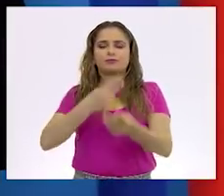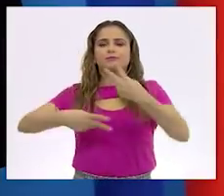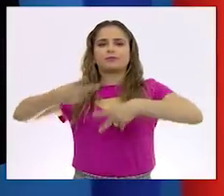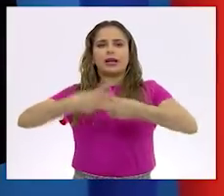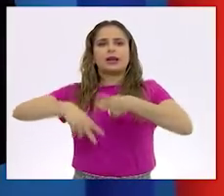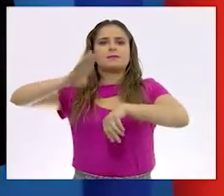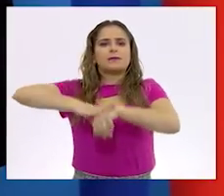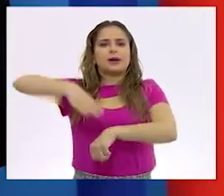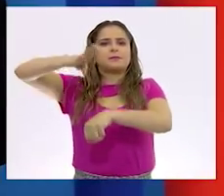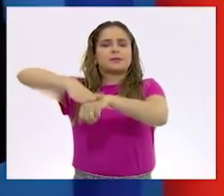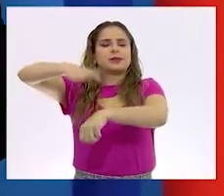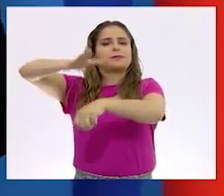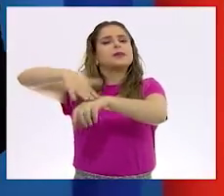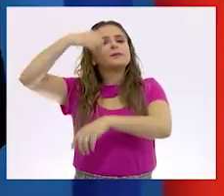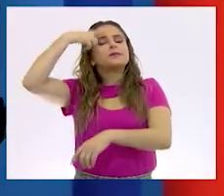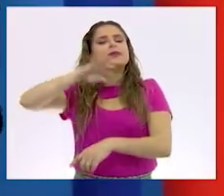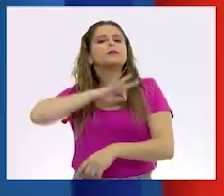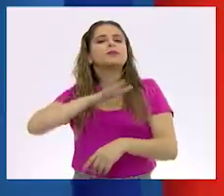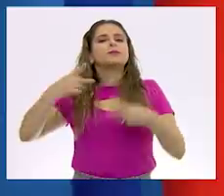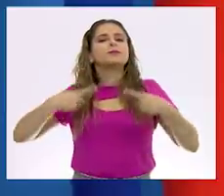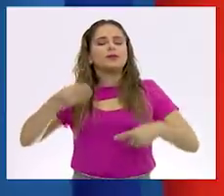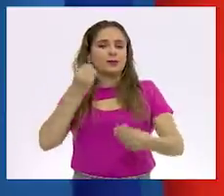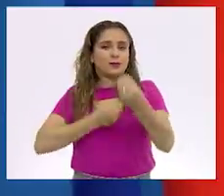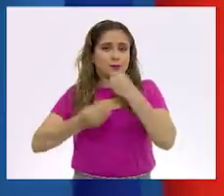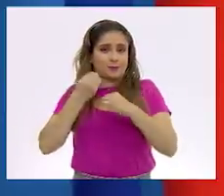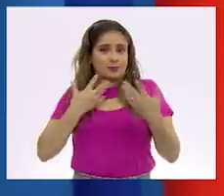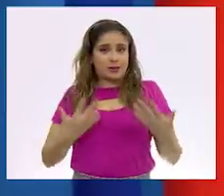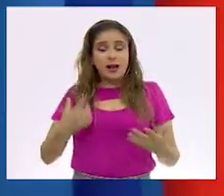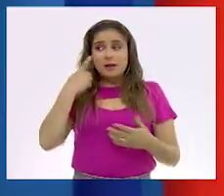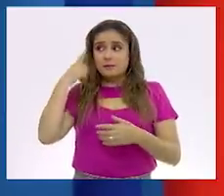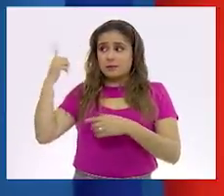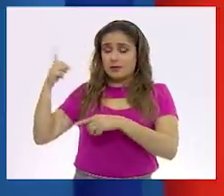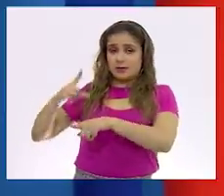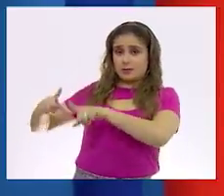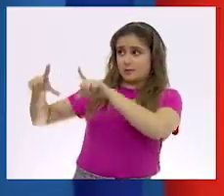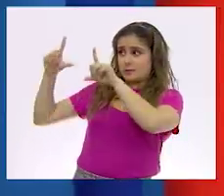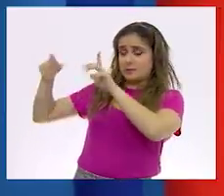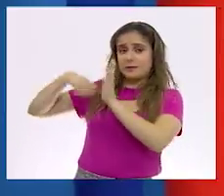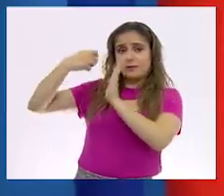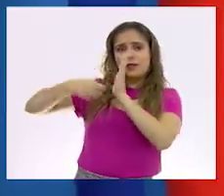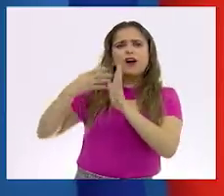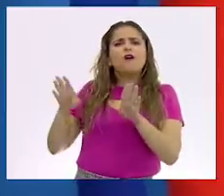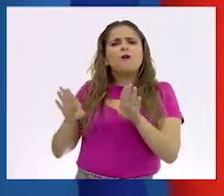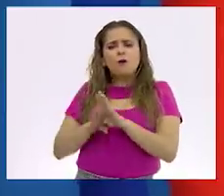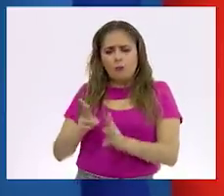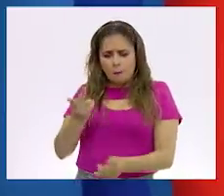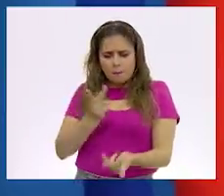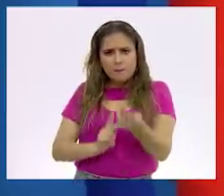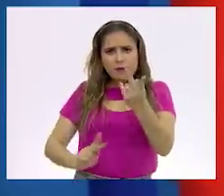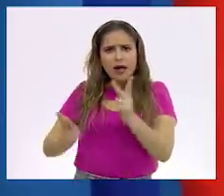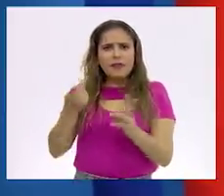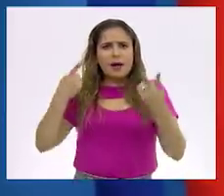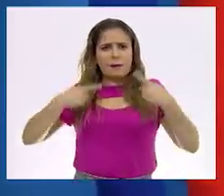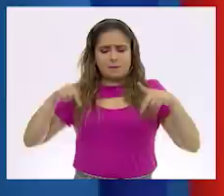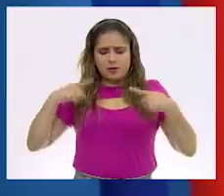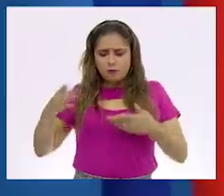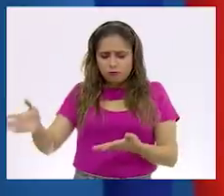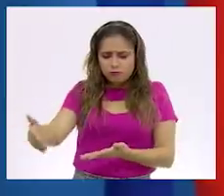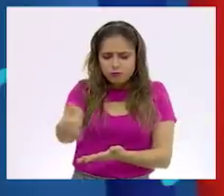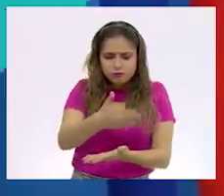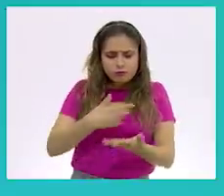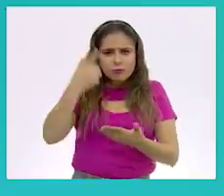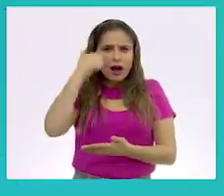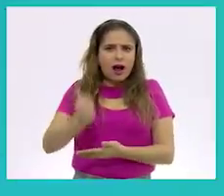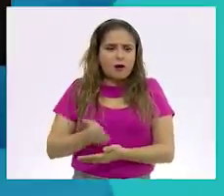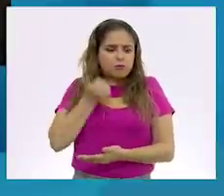Acompáñame a ver el siguiente video de cómo a través de los años los seres humanos han domesticado algunas plantas para su uso y